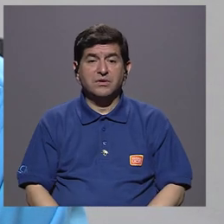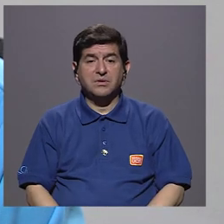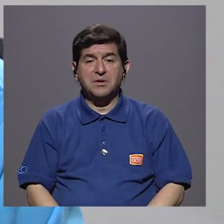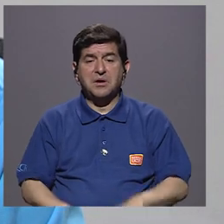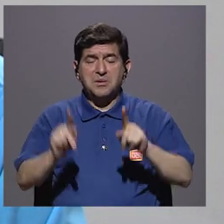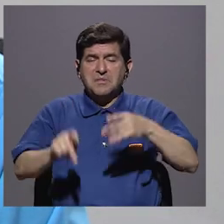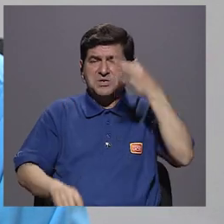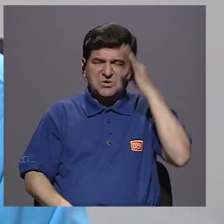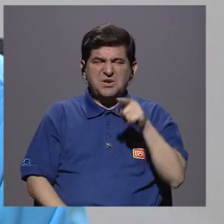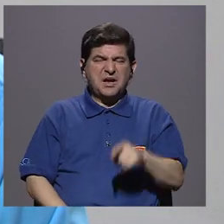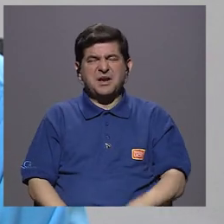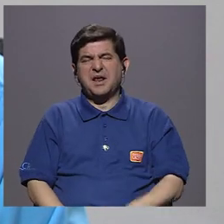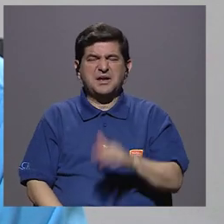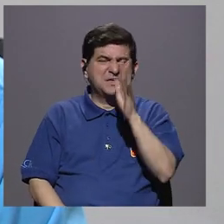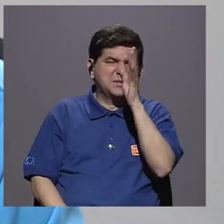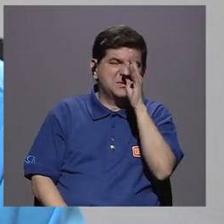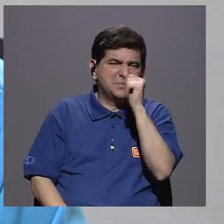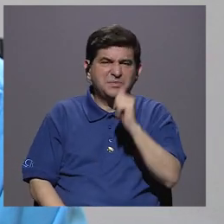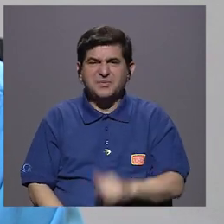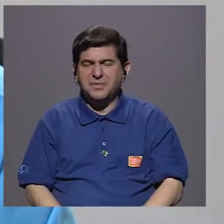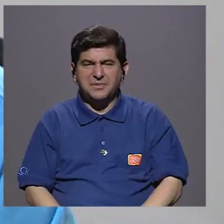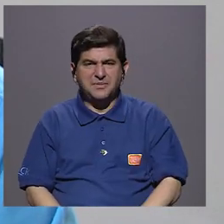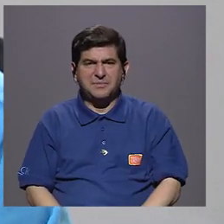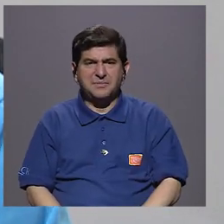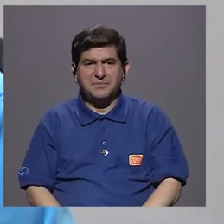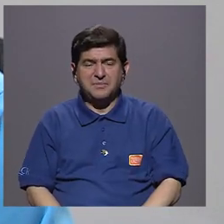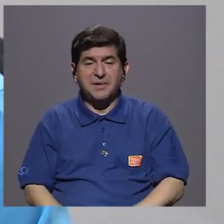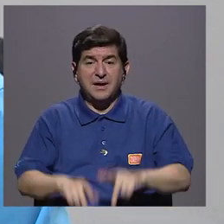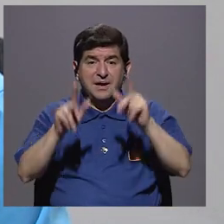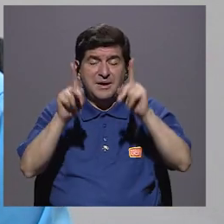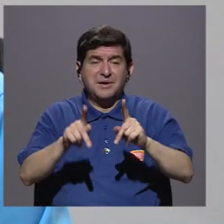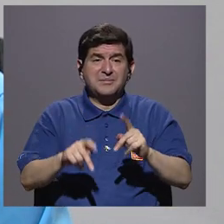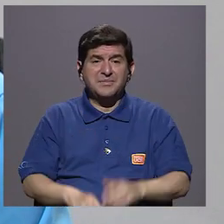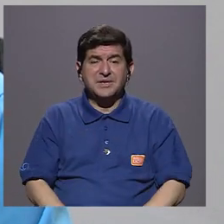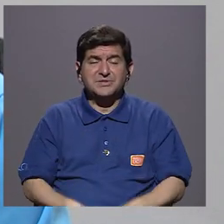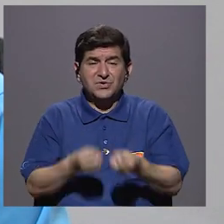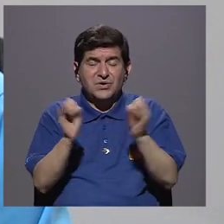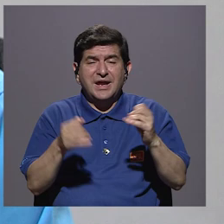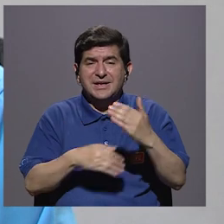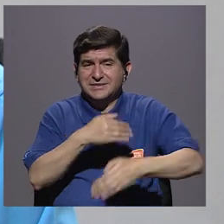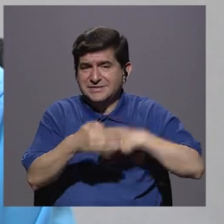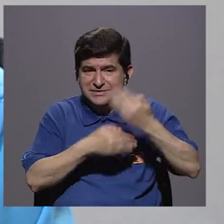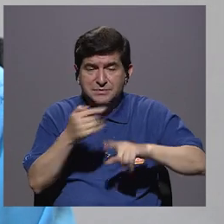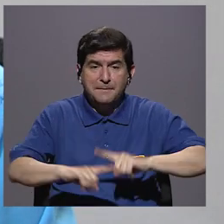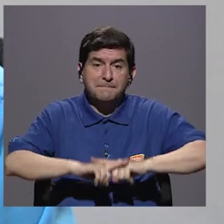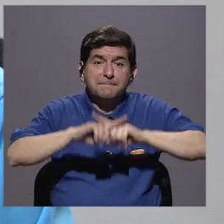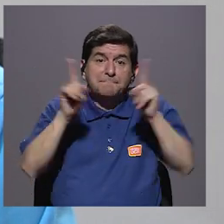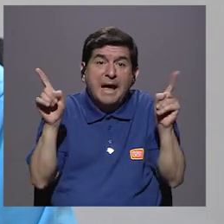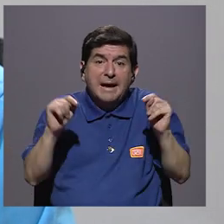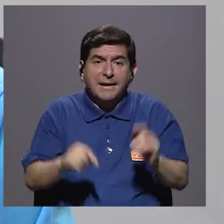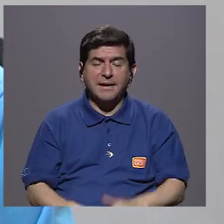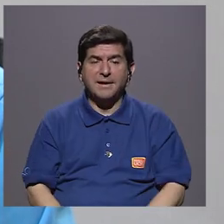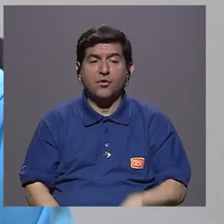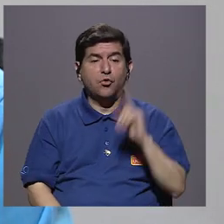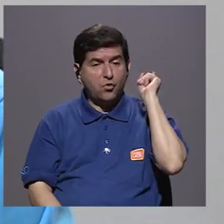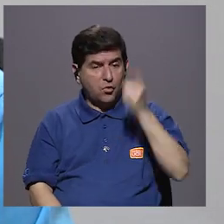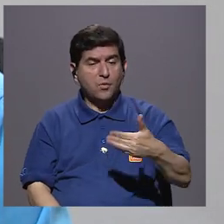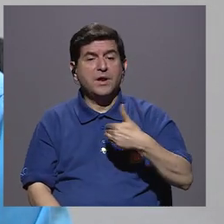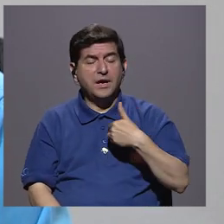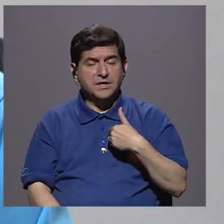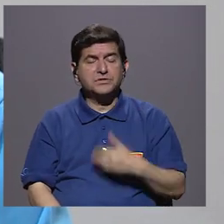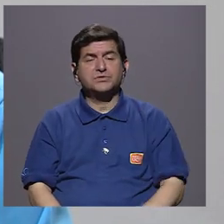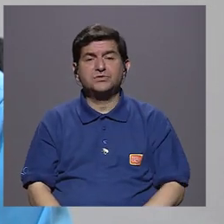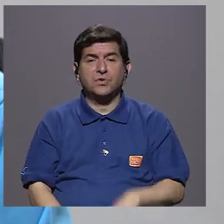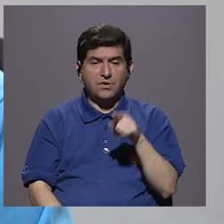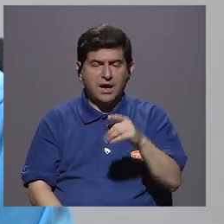un vacilón, podrá tomarlo como una broma de mal gusto, dejar a la persona que sigue sin papel higiénico, pero es una obligación